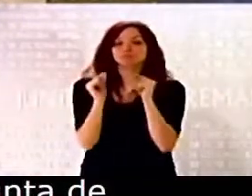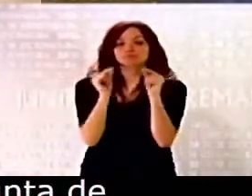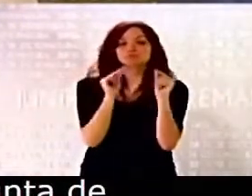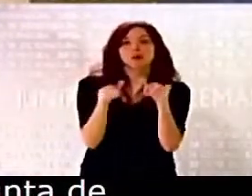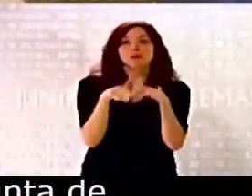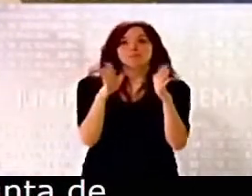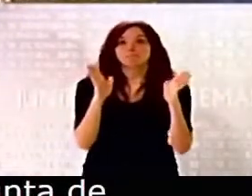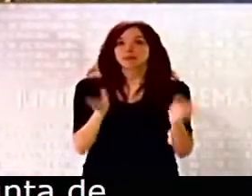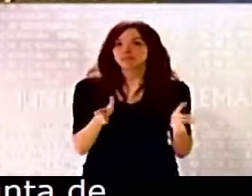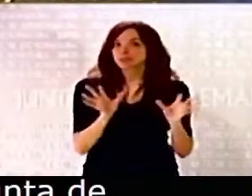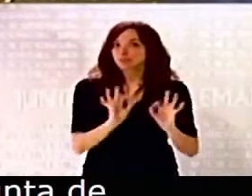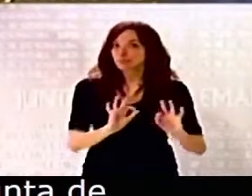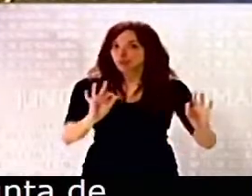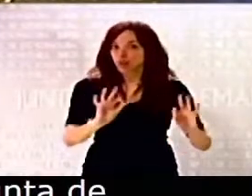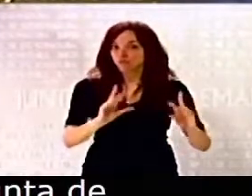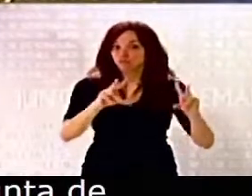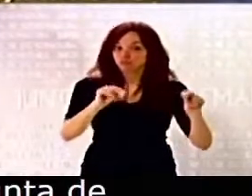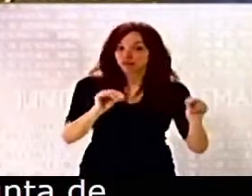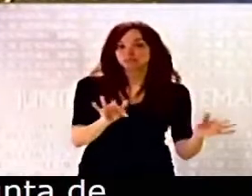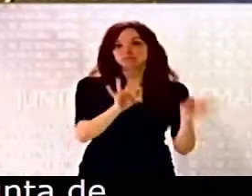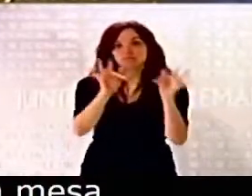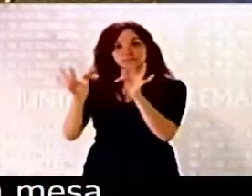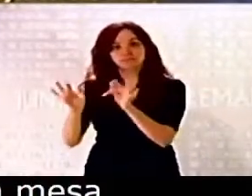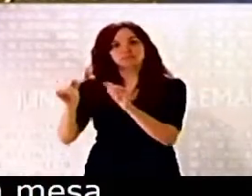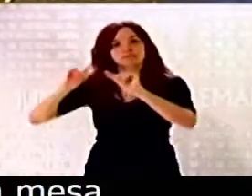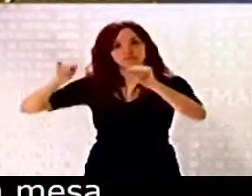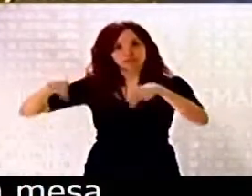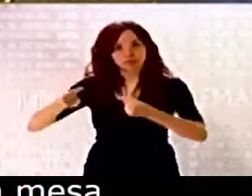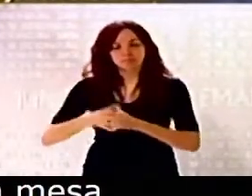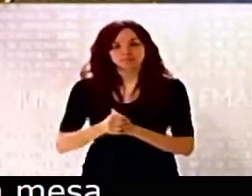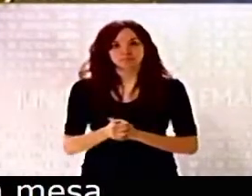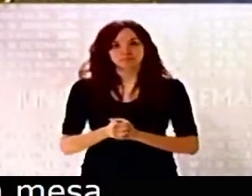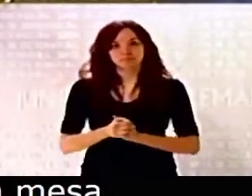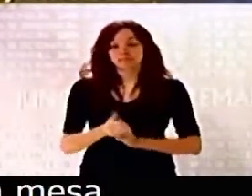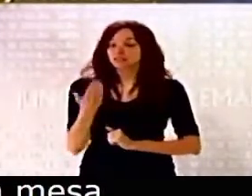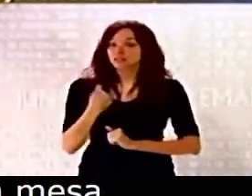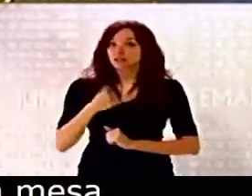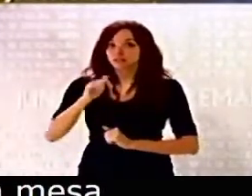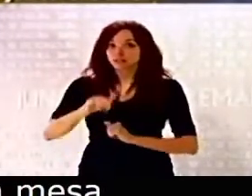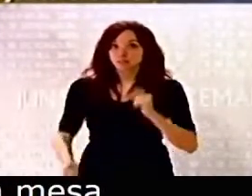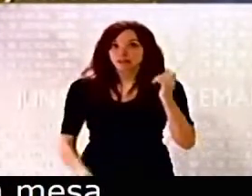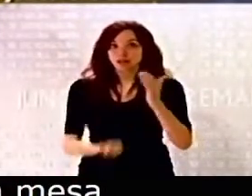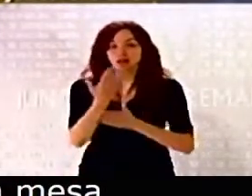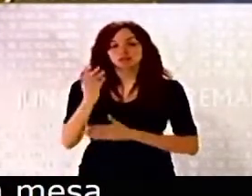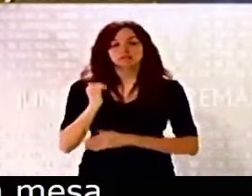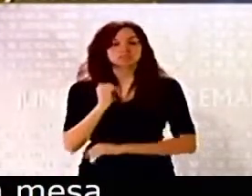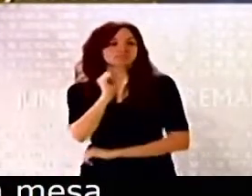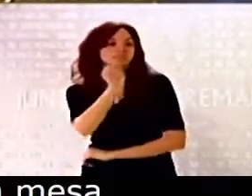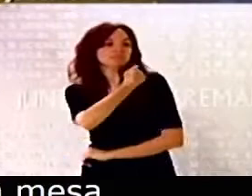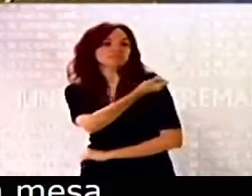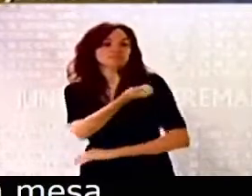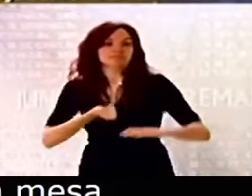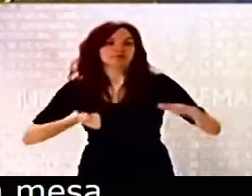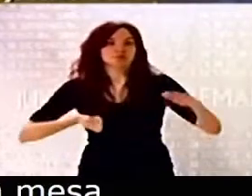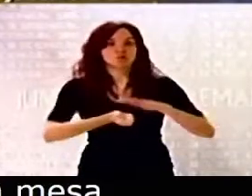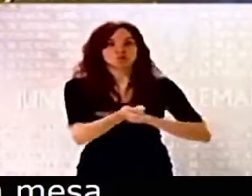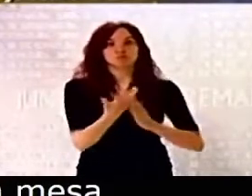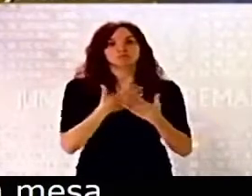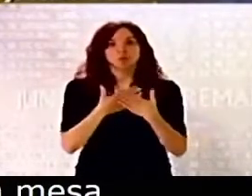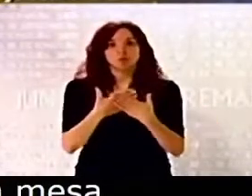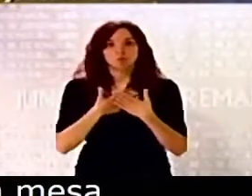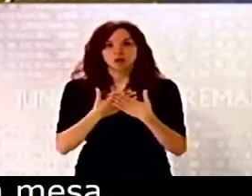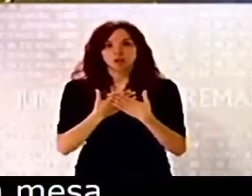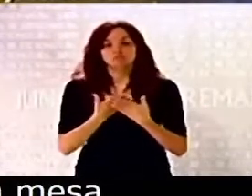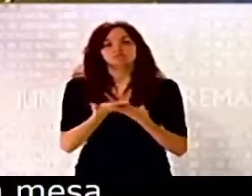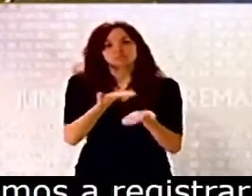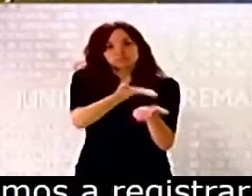concertación correspondiente y que ya también en esta mañana vamos a registrar la solicitud a petición propia por parte